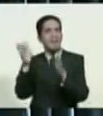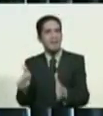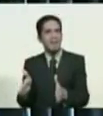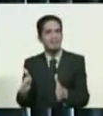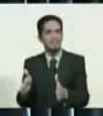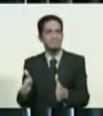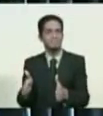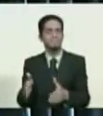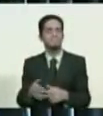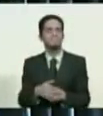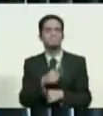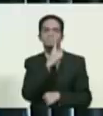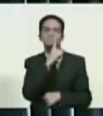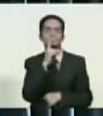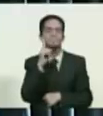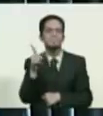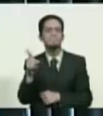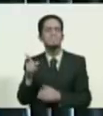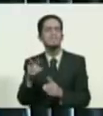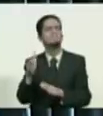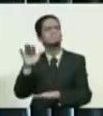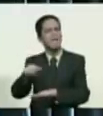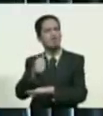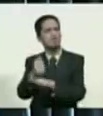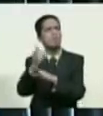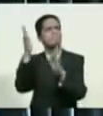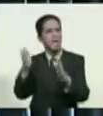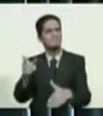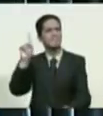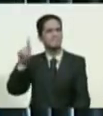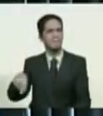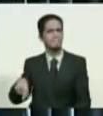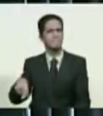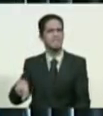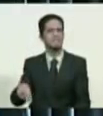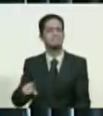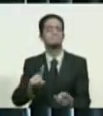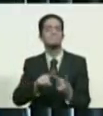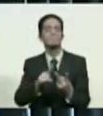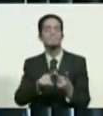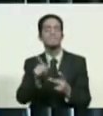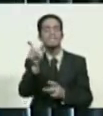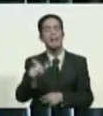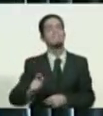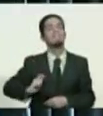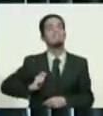llama jurídicamente, el cómplice necesario de la operación, Juan Requesén,